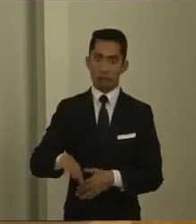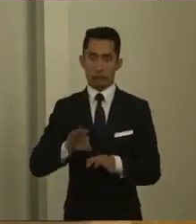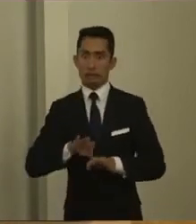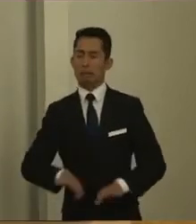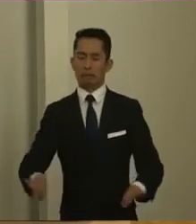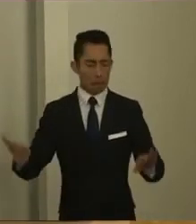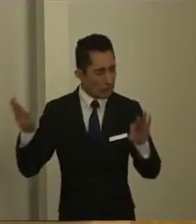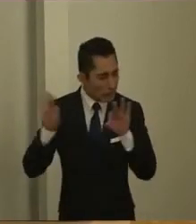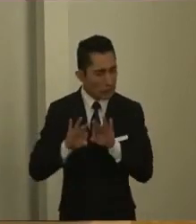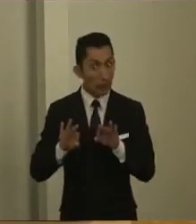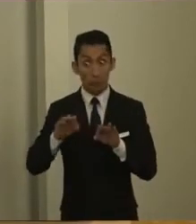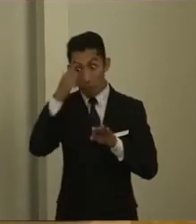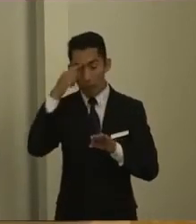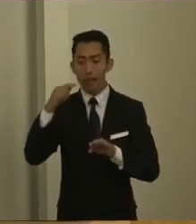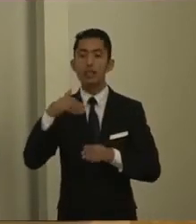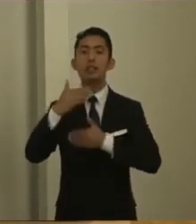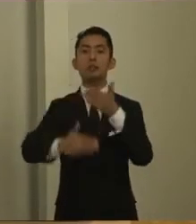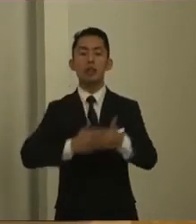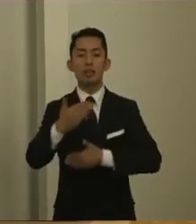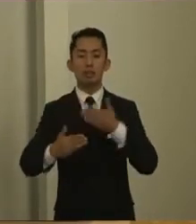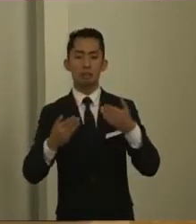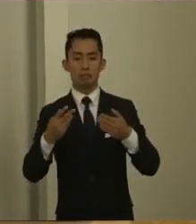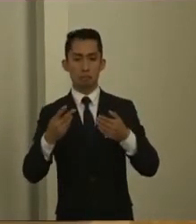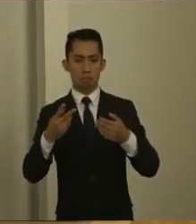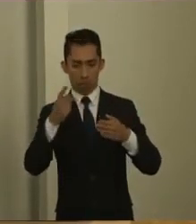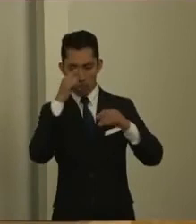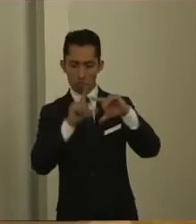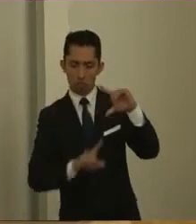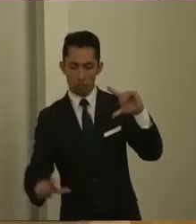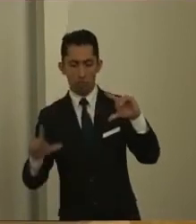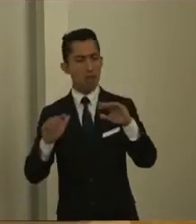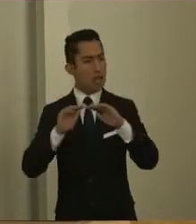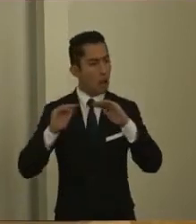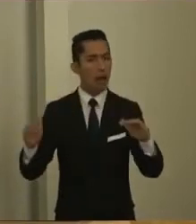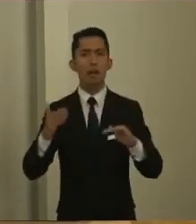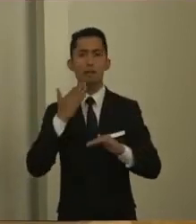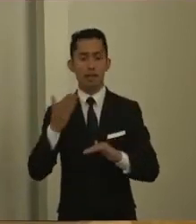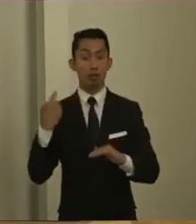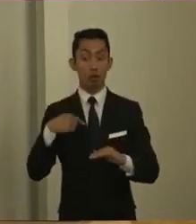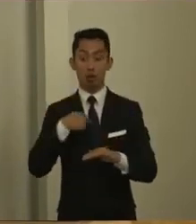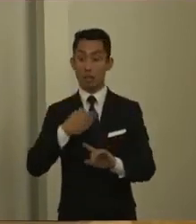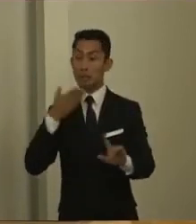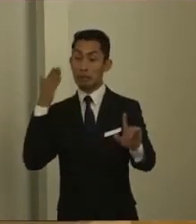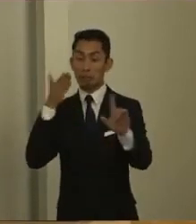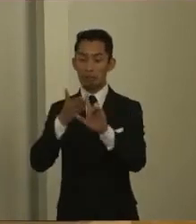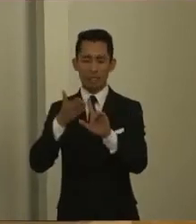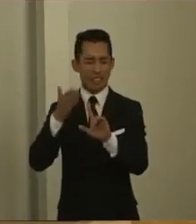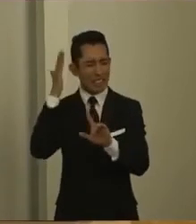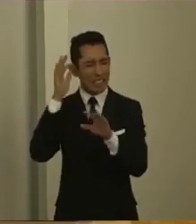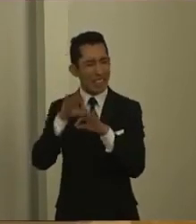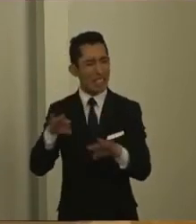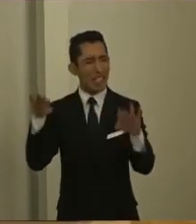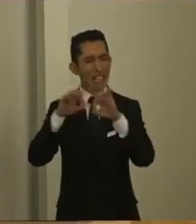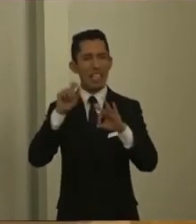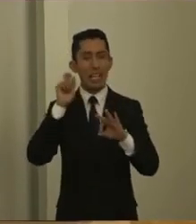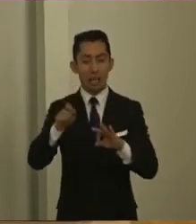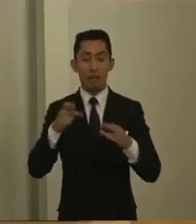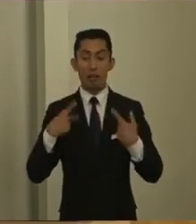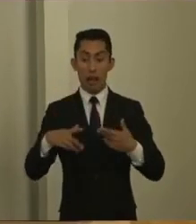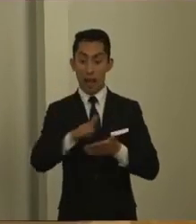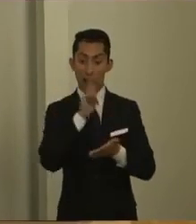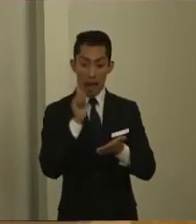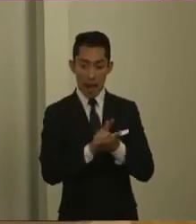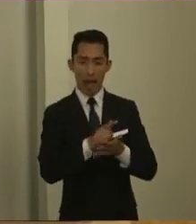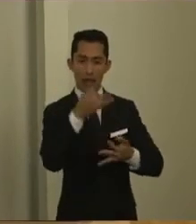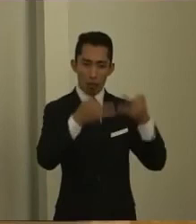pensar un país democrático en donde uno de los principales objetivos es acercar la realidad jurídica política